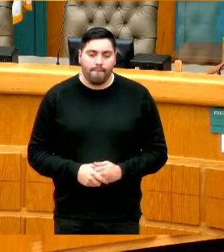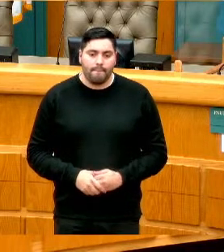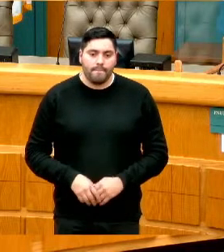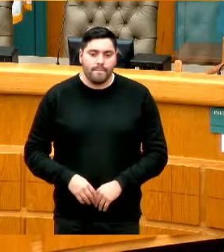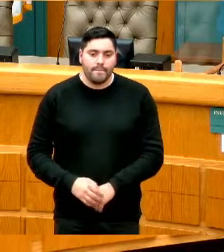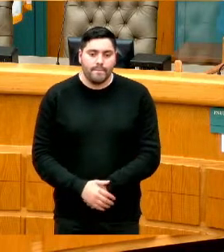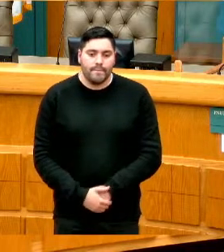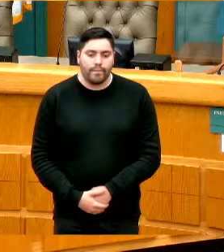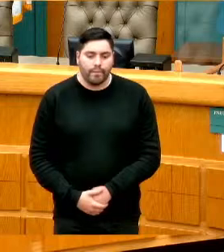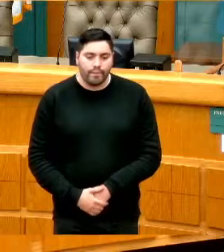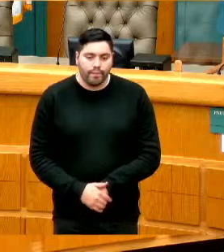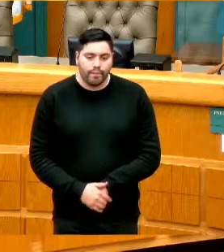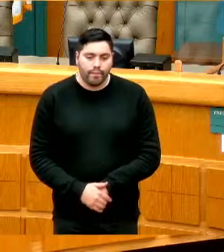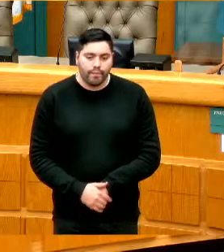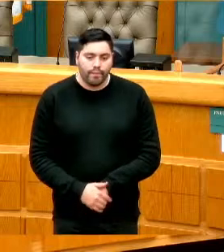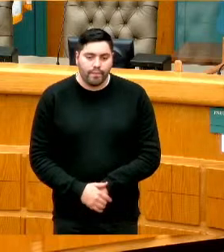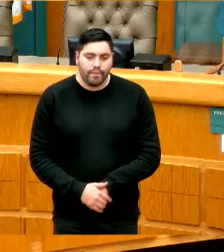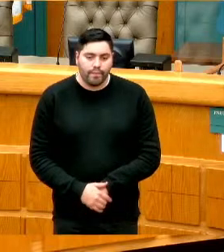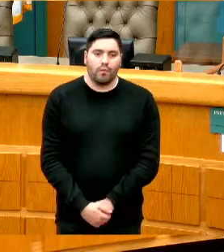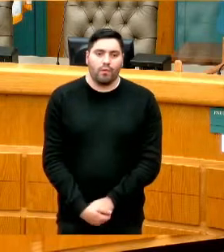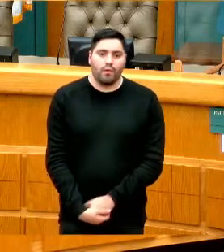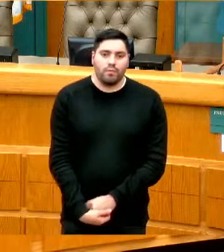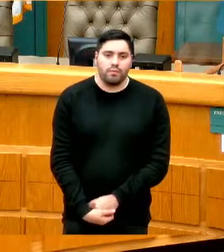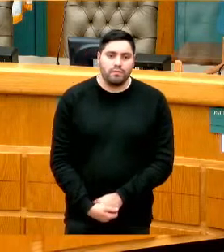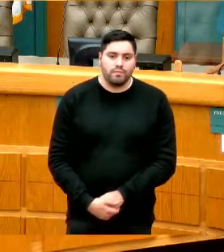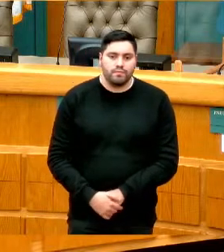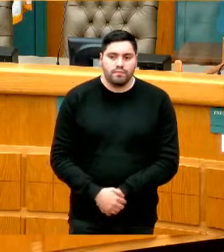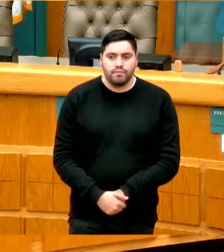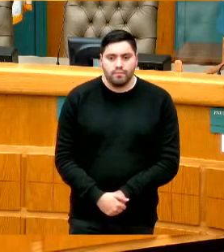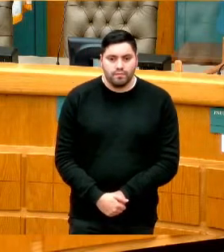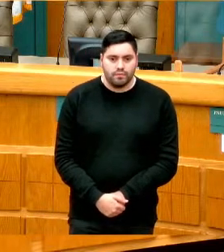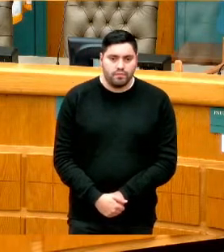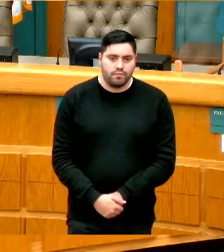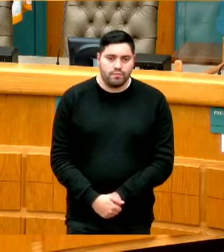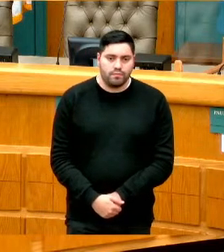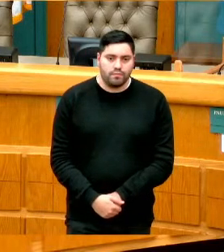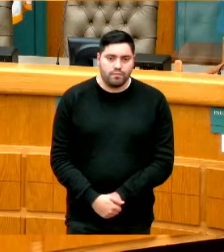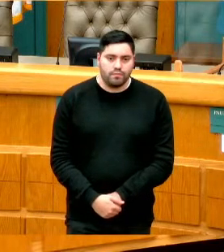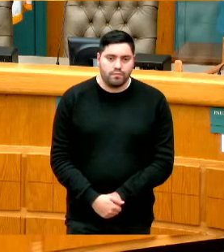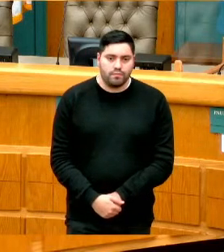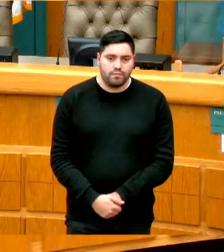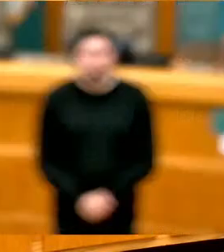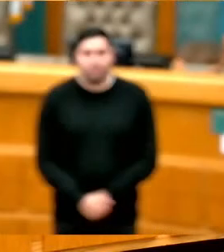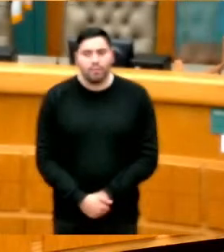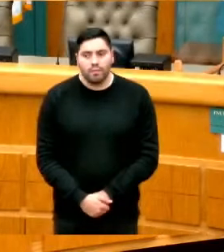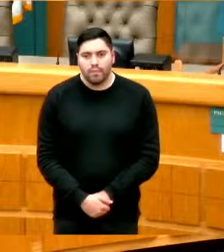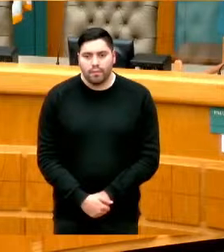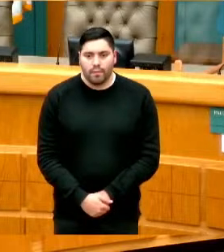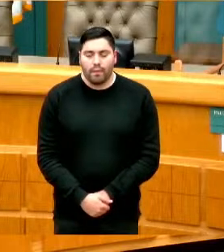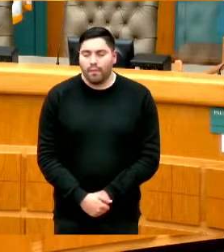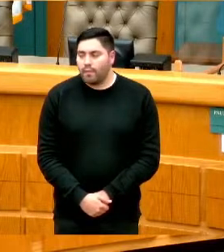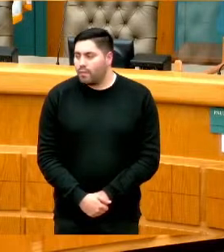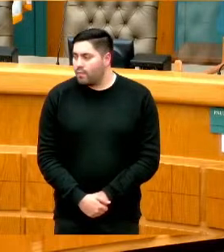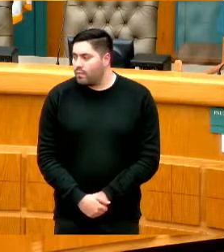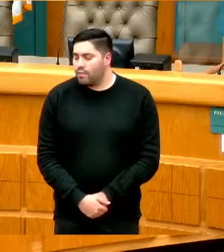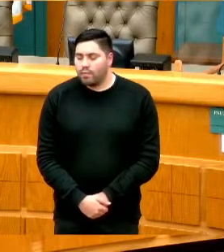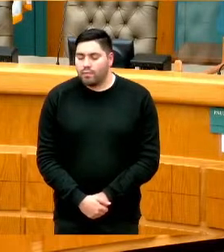fin de semana. A partir del lunes 29 de marzo, las personas mayores de 16 años ahora son elegibles para recibir una